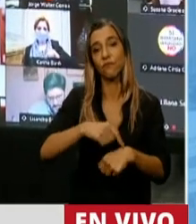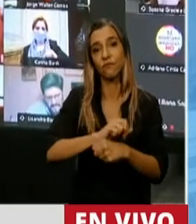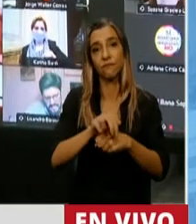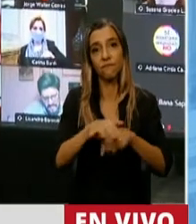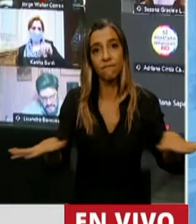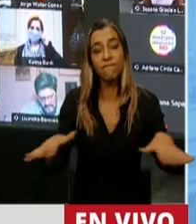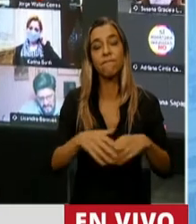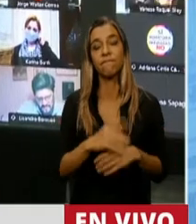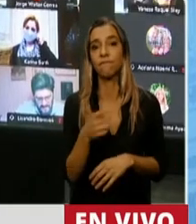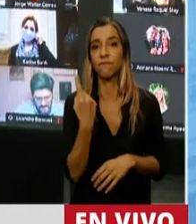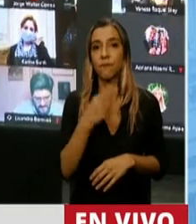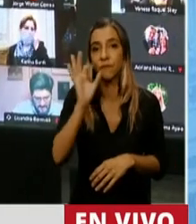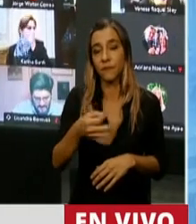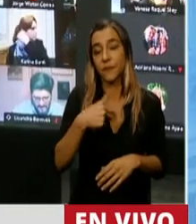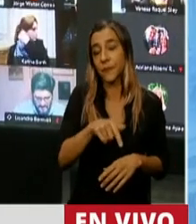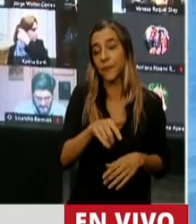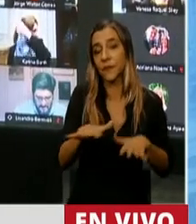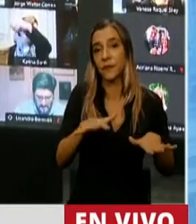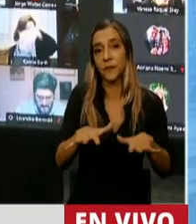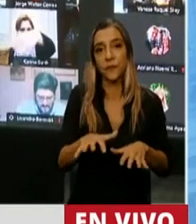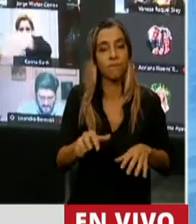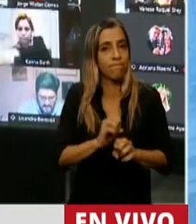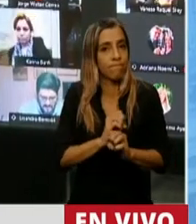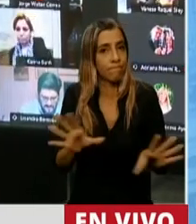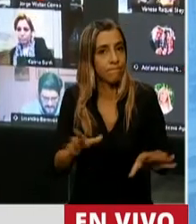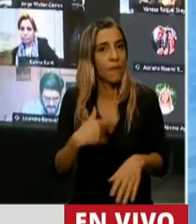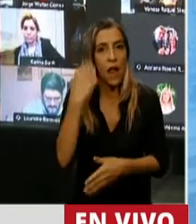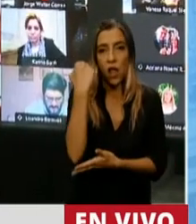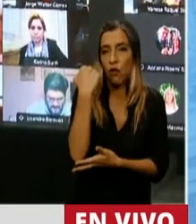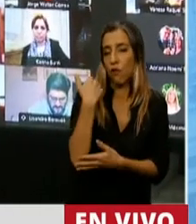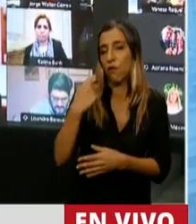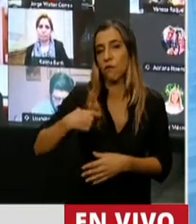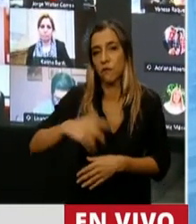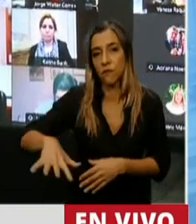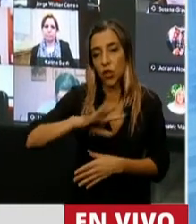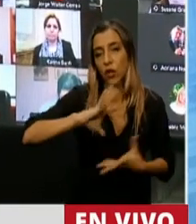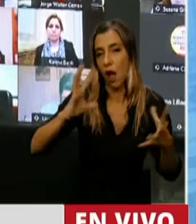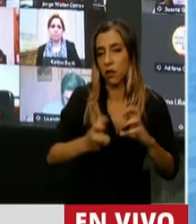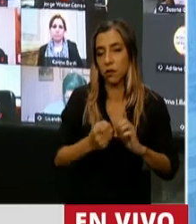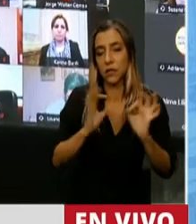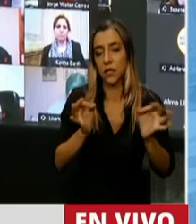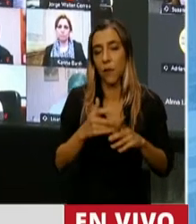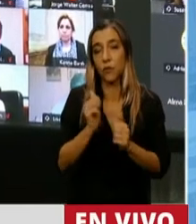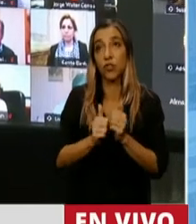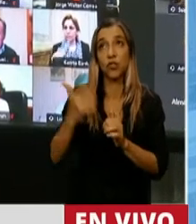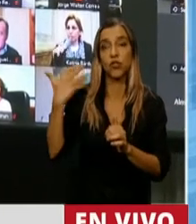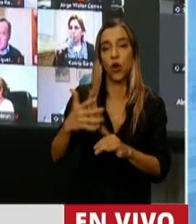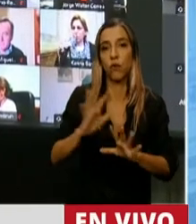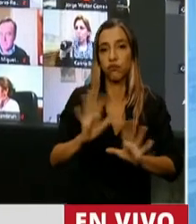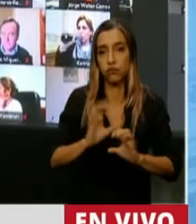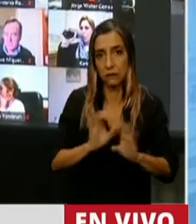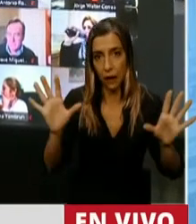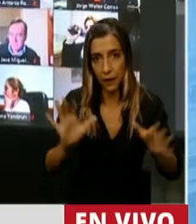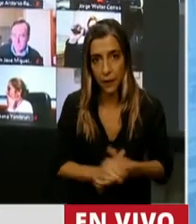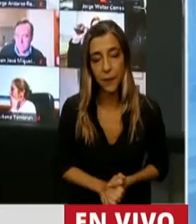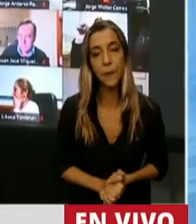seguramente estamos entrando a la peor crisis económica y social de la historia de nuestro país. Me parece que tenemos que